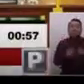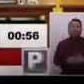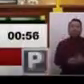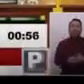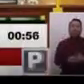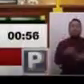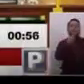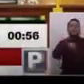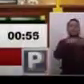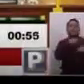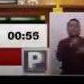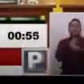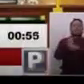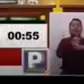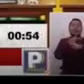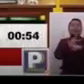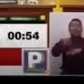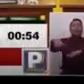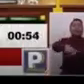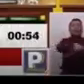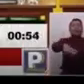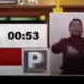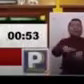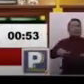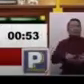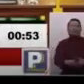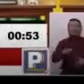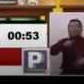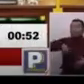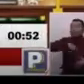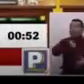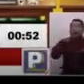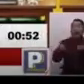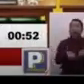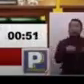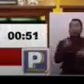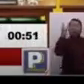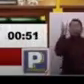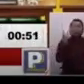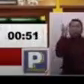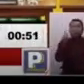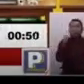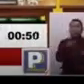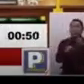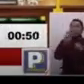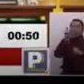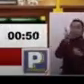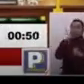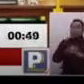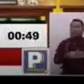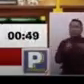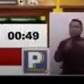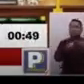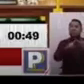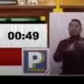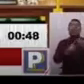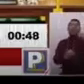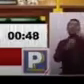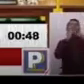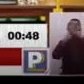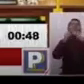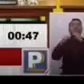ciudadana, nuestra acción urgente número 2 va a ser la construcción de